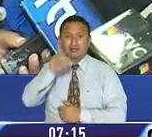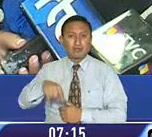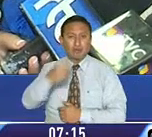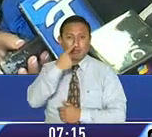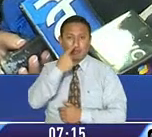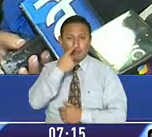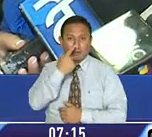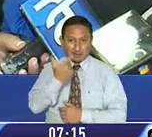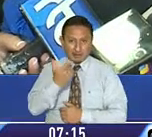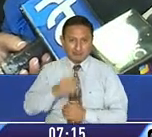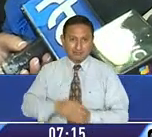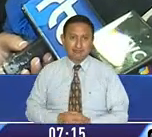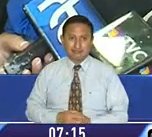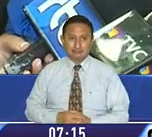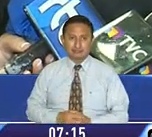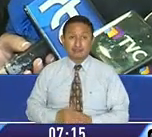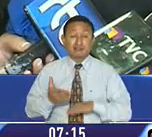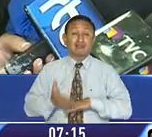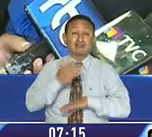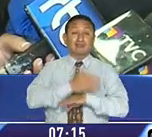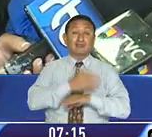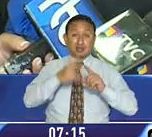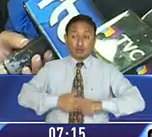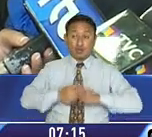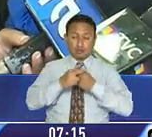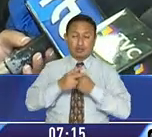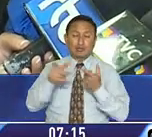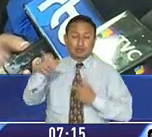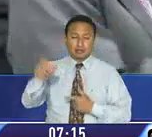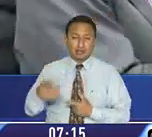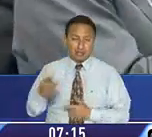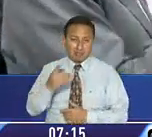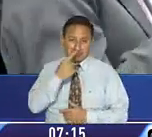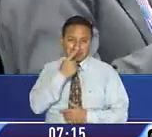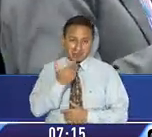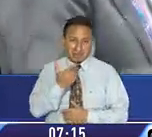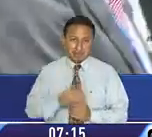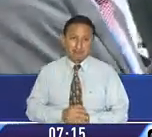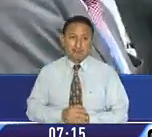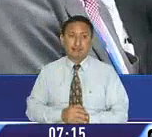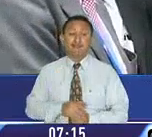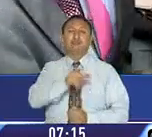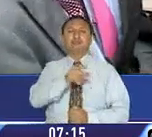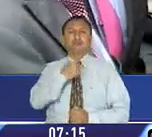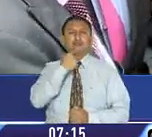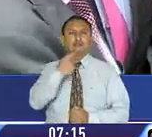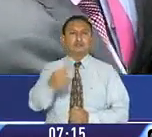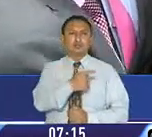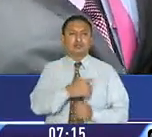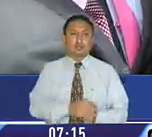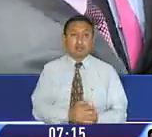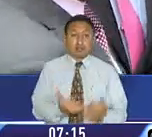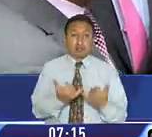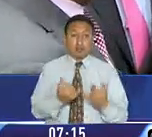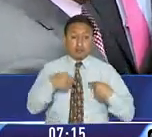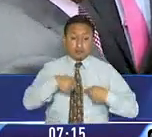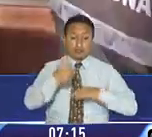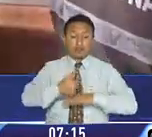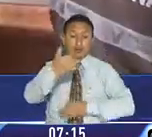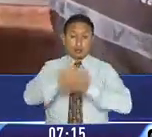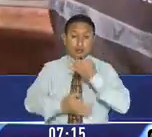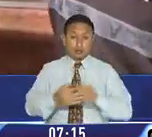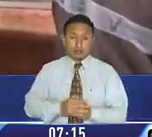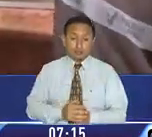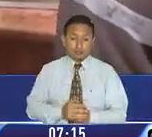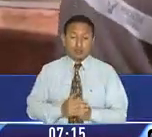proceso constitucional, desde el inicio que fue presentada la acción de protección. Hay quienes consideran que con la respuesta de la jueza, el